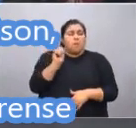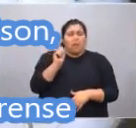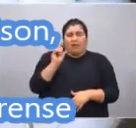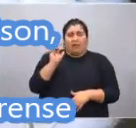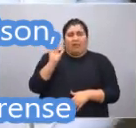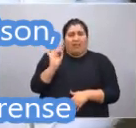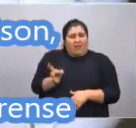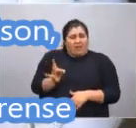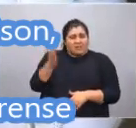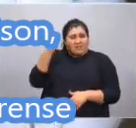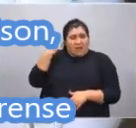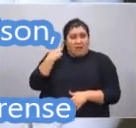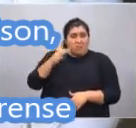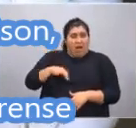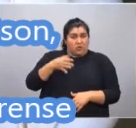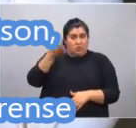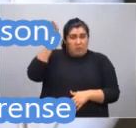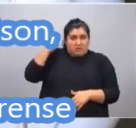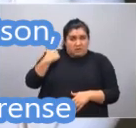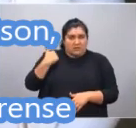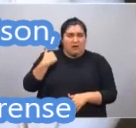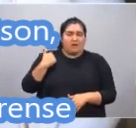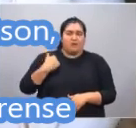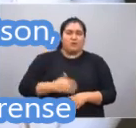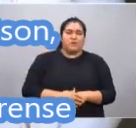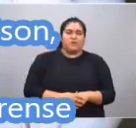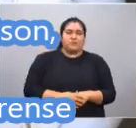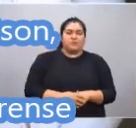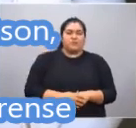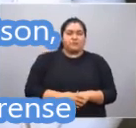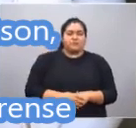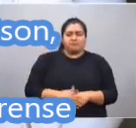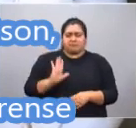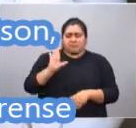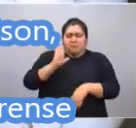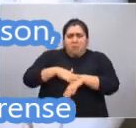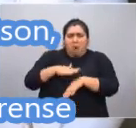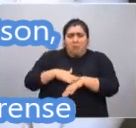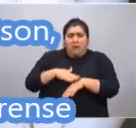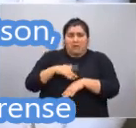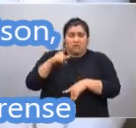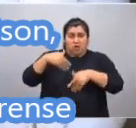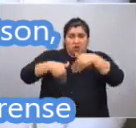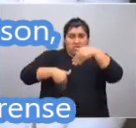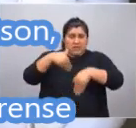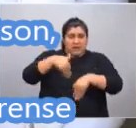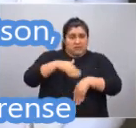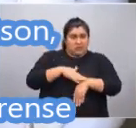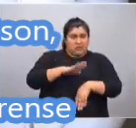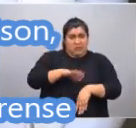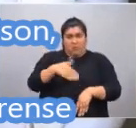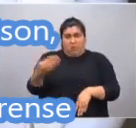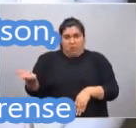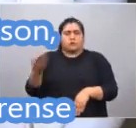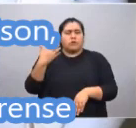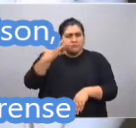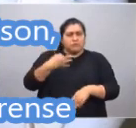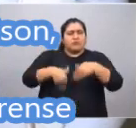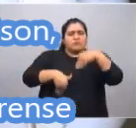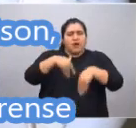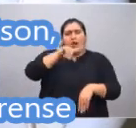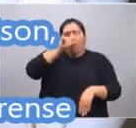diciembre del año pasado, pocos días después de las elecciones